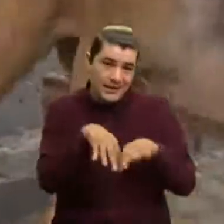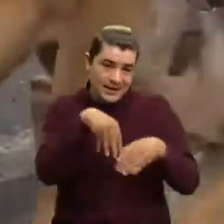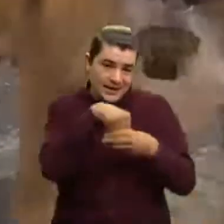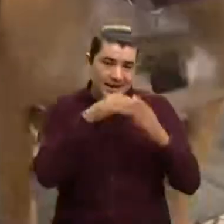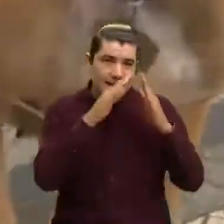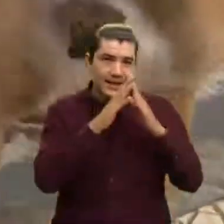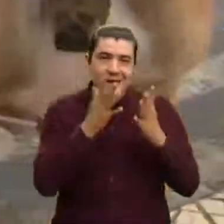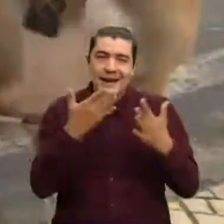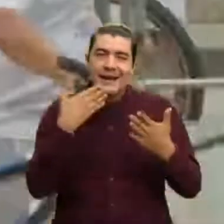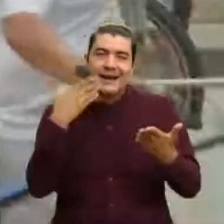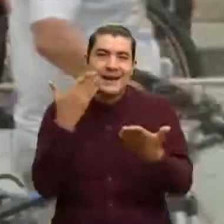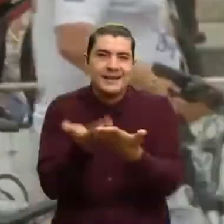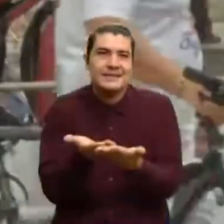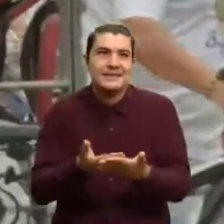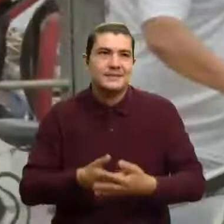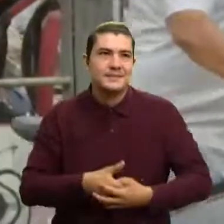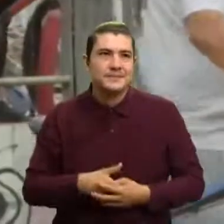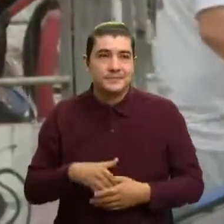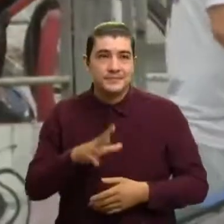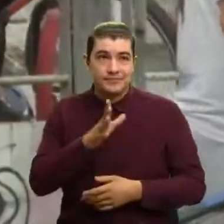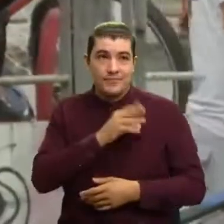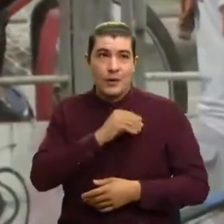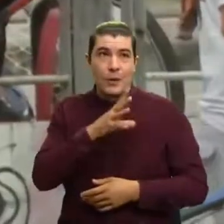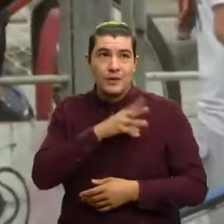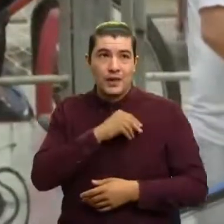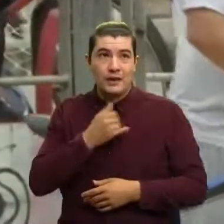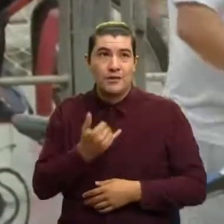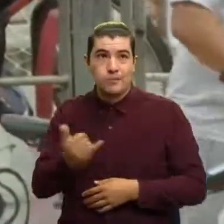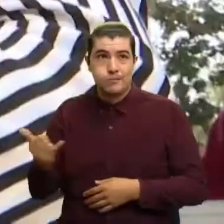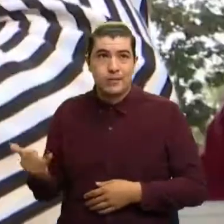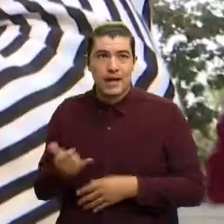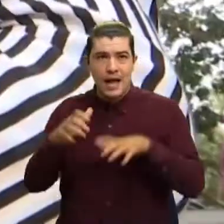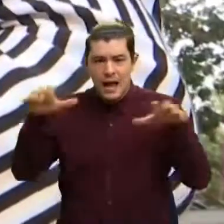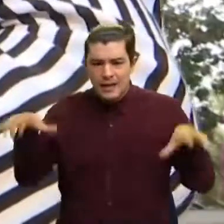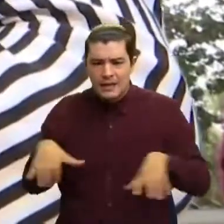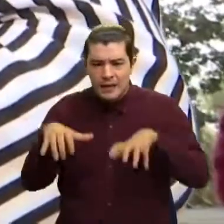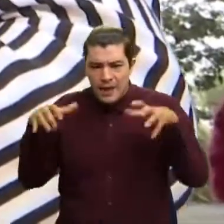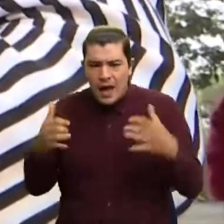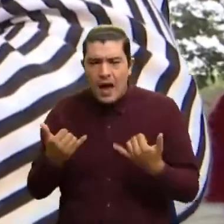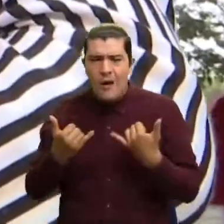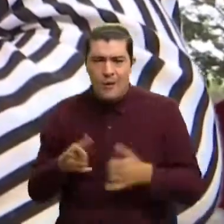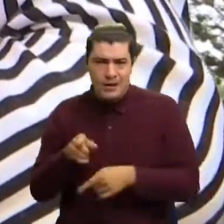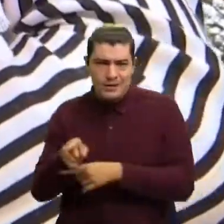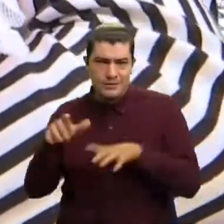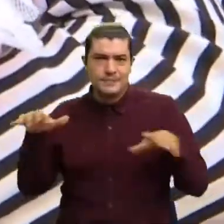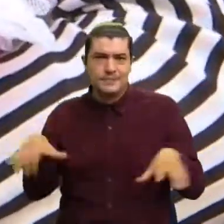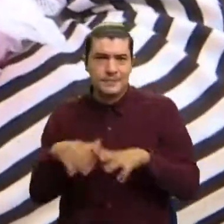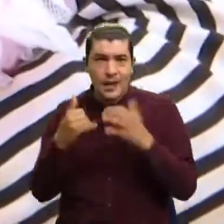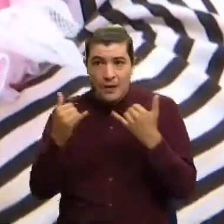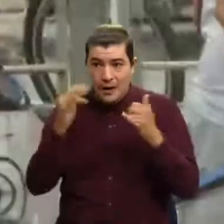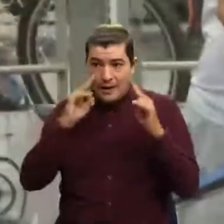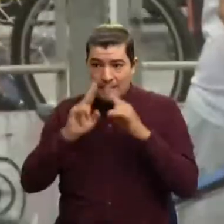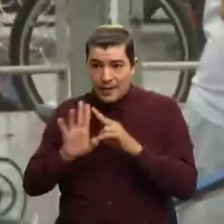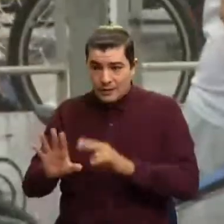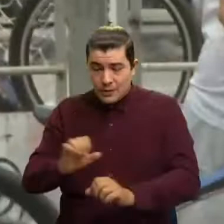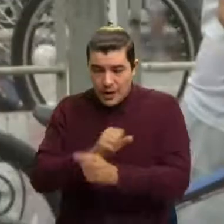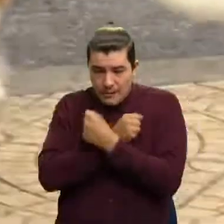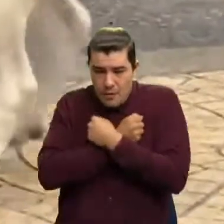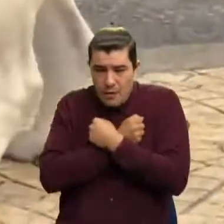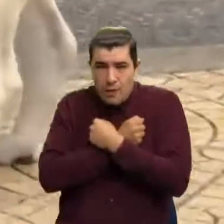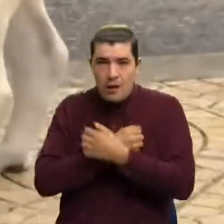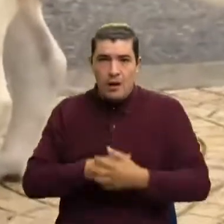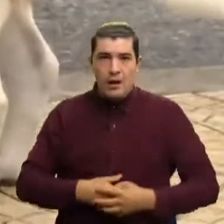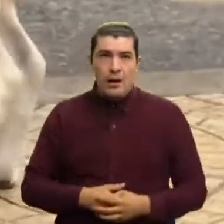Gracias. Estoy muy contento por esta actividad que se realizó hoy, en el día de hoy, toda vez que se ve el amor que los amos tienen hacia sus